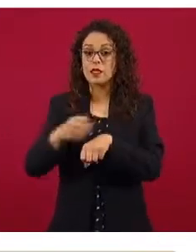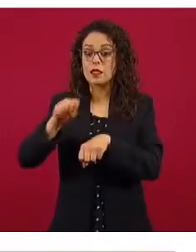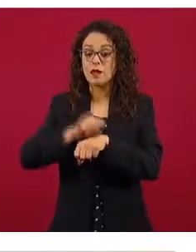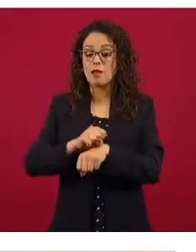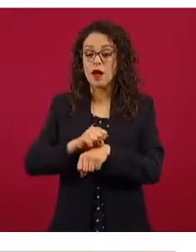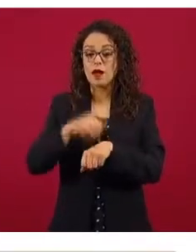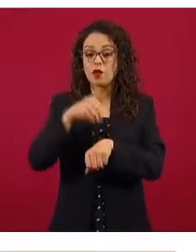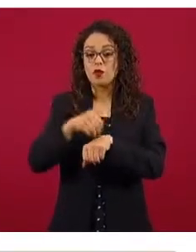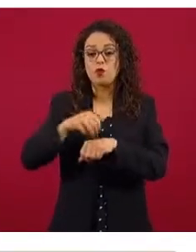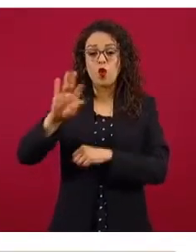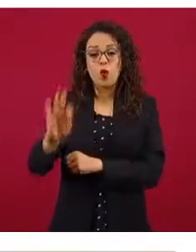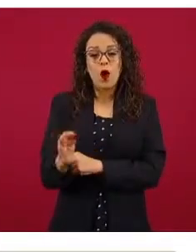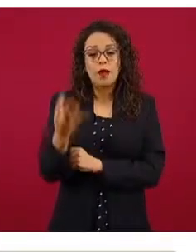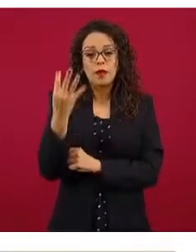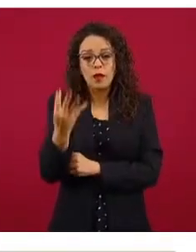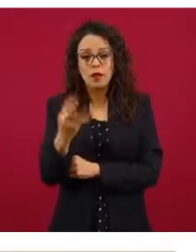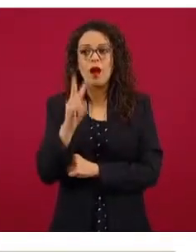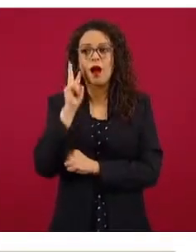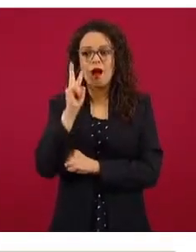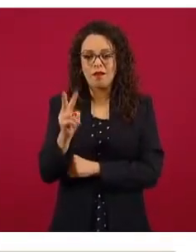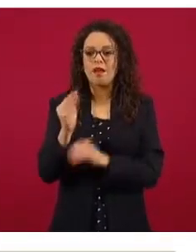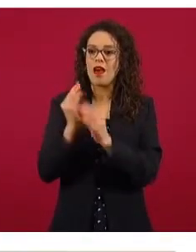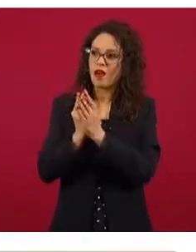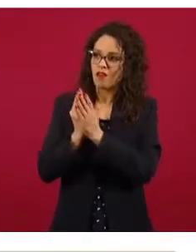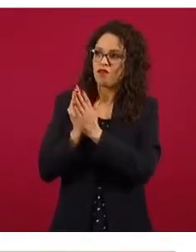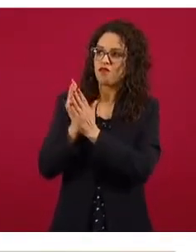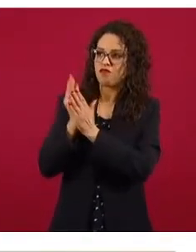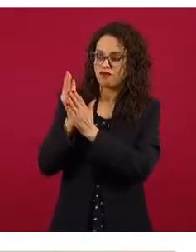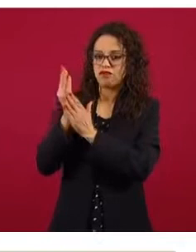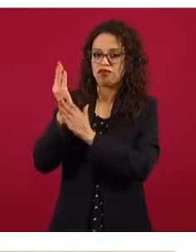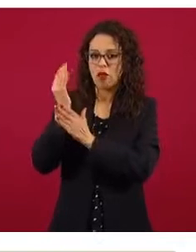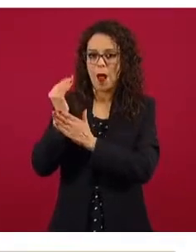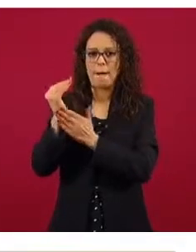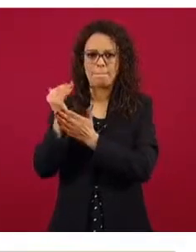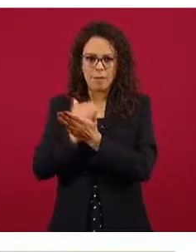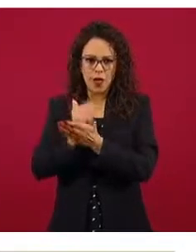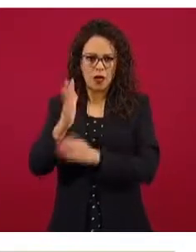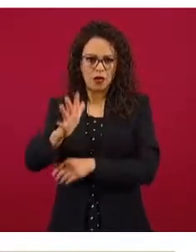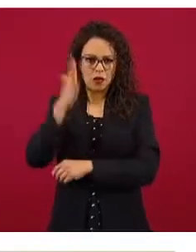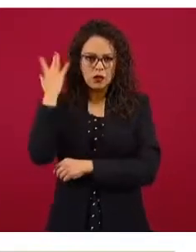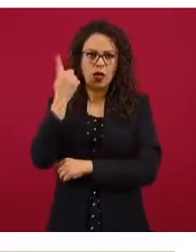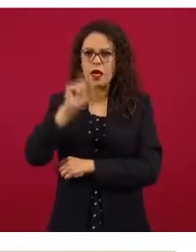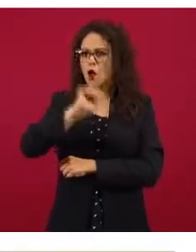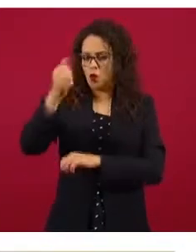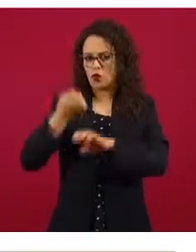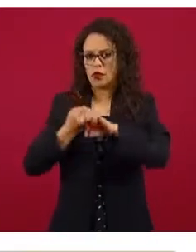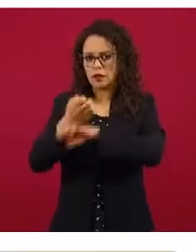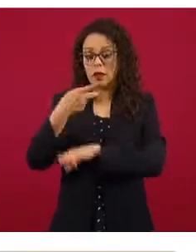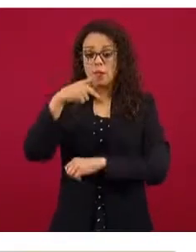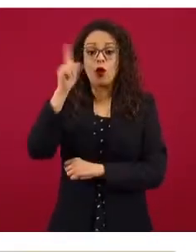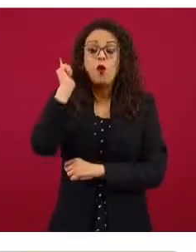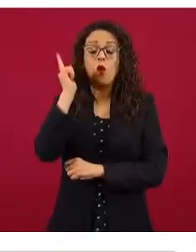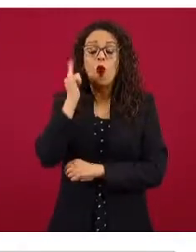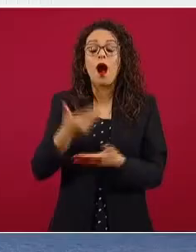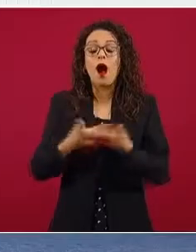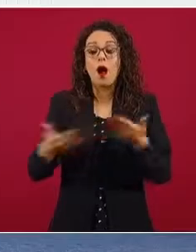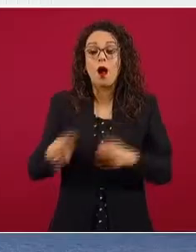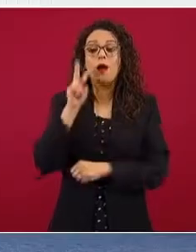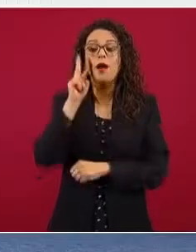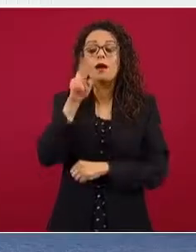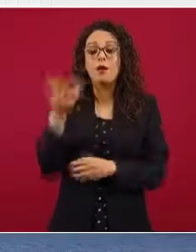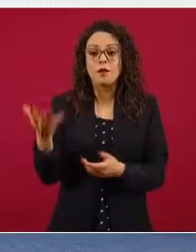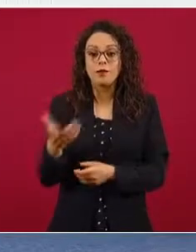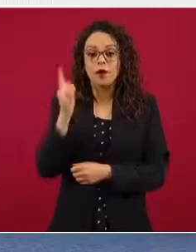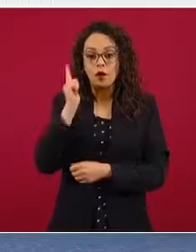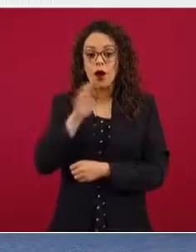un proceso de aumento no tan acelerado como en otras entidades federativas. Esperemos que empiece a tomar también una